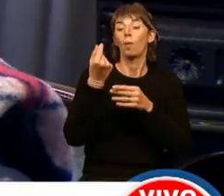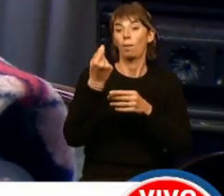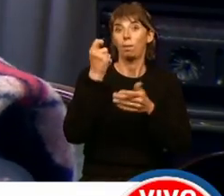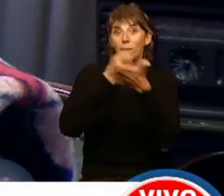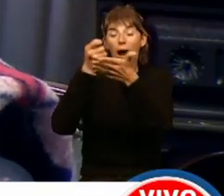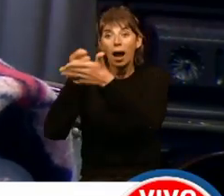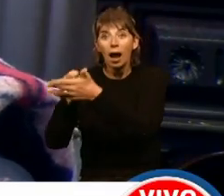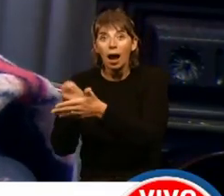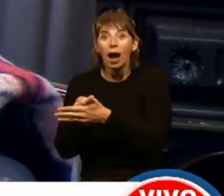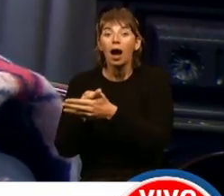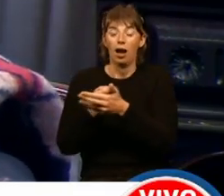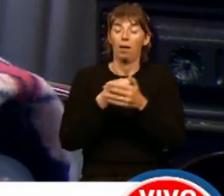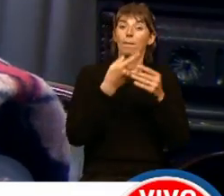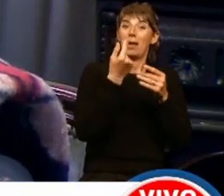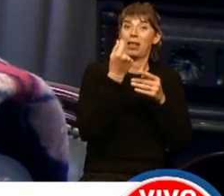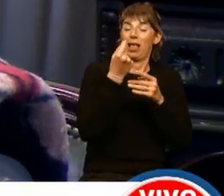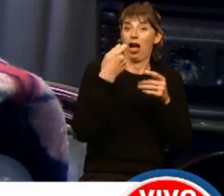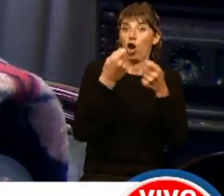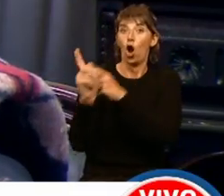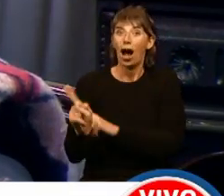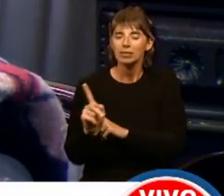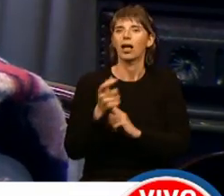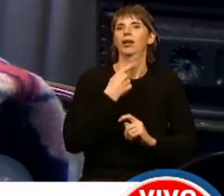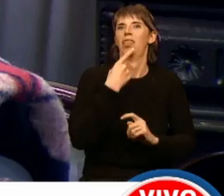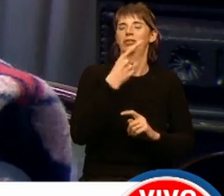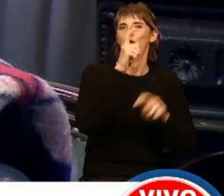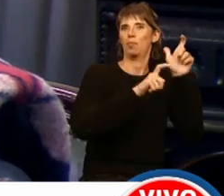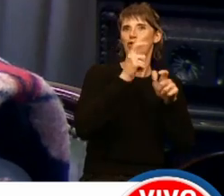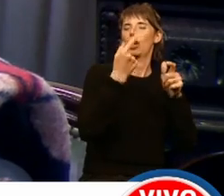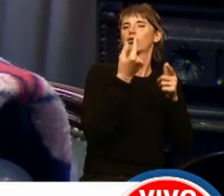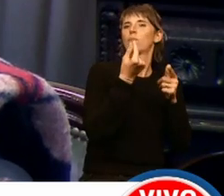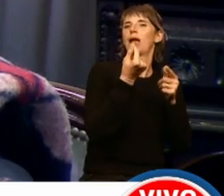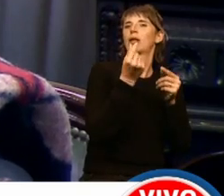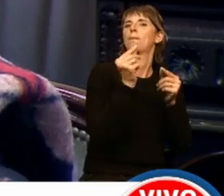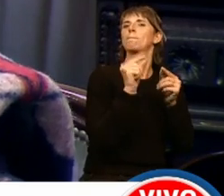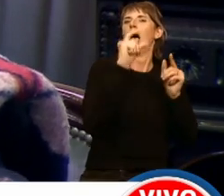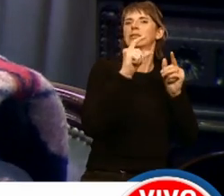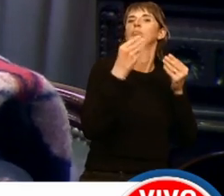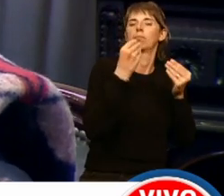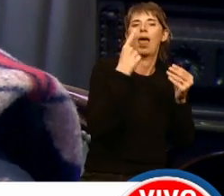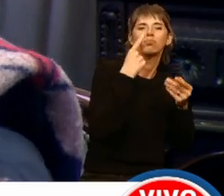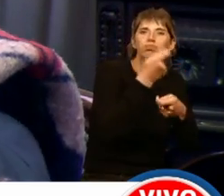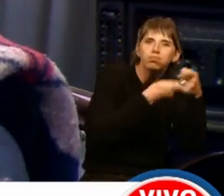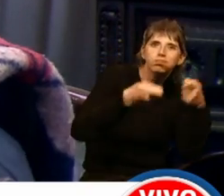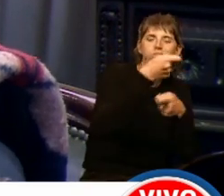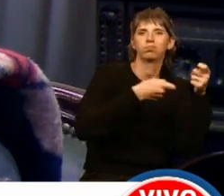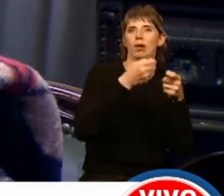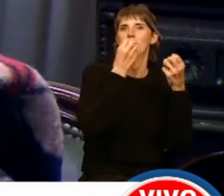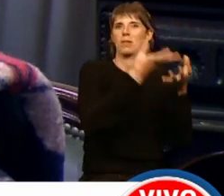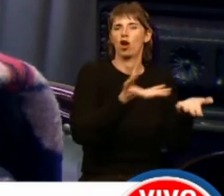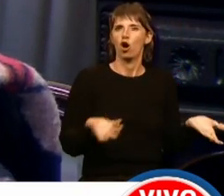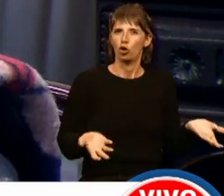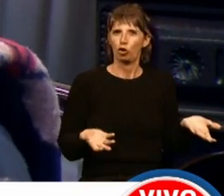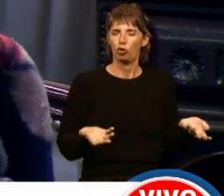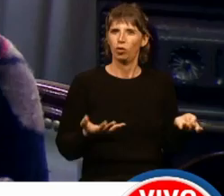los ingresos de la familia van a pagar van a pagar por la prestación de ese servicio social que hace